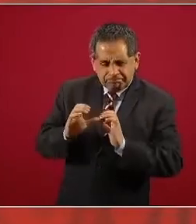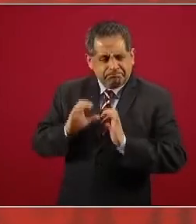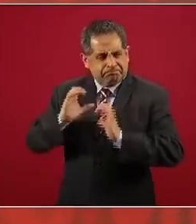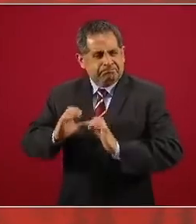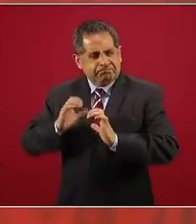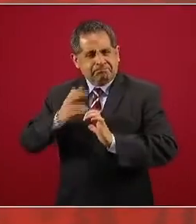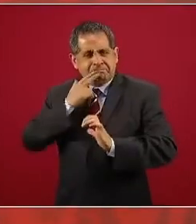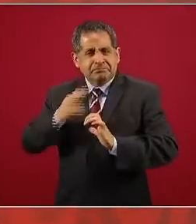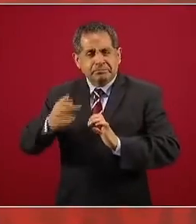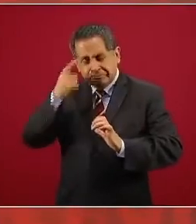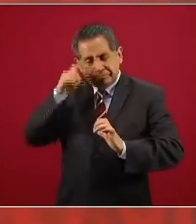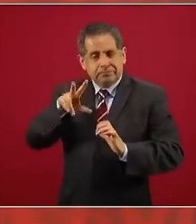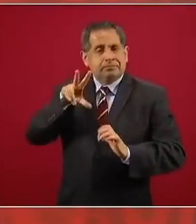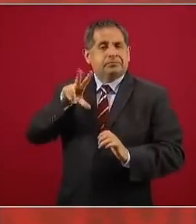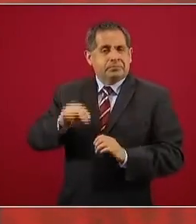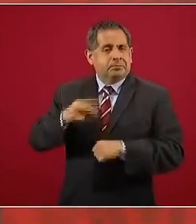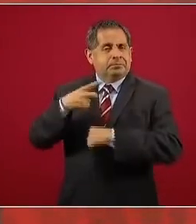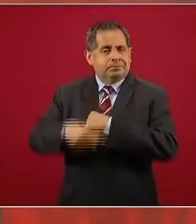No